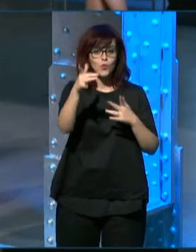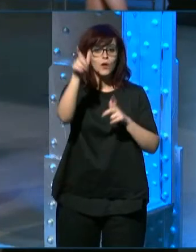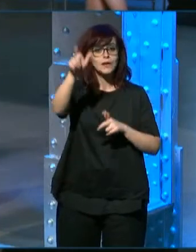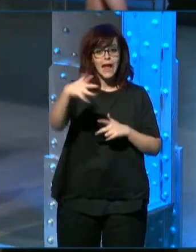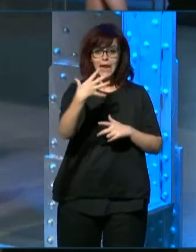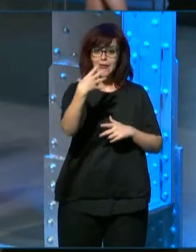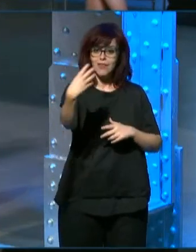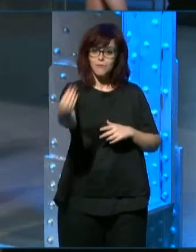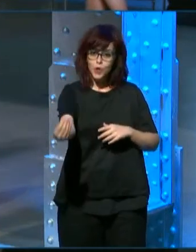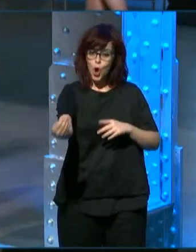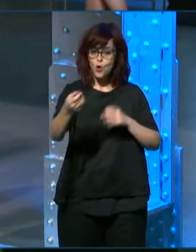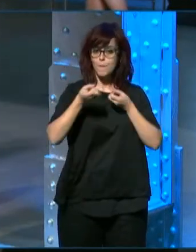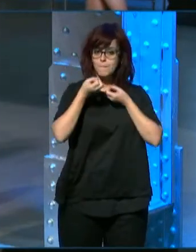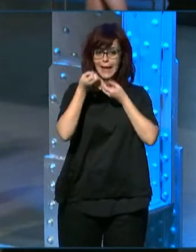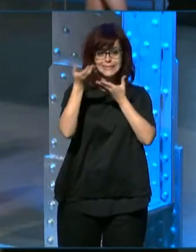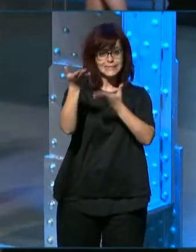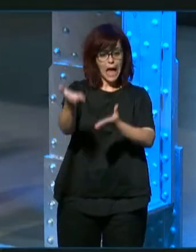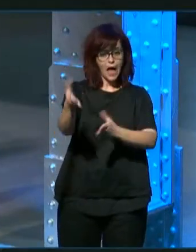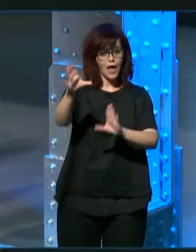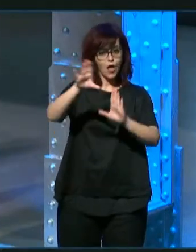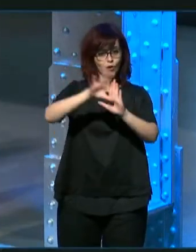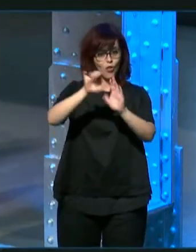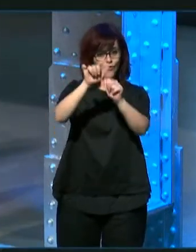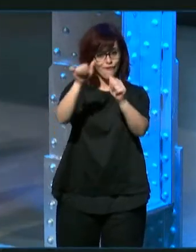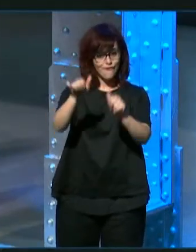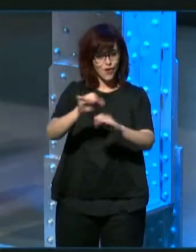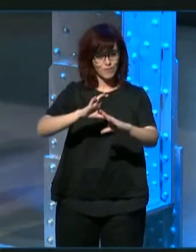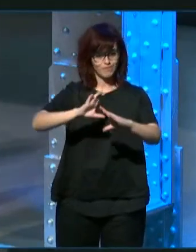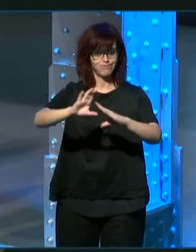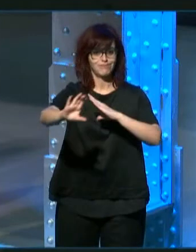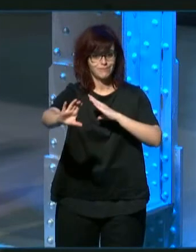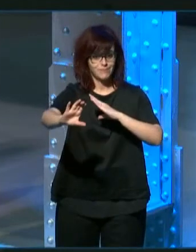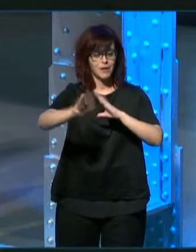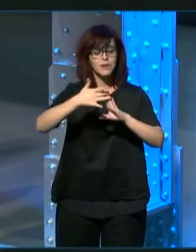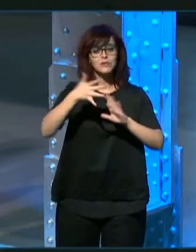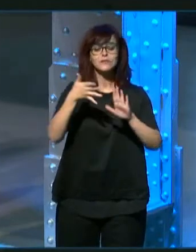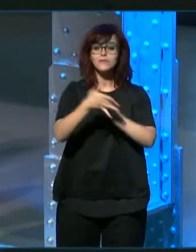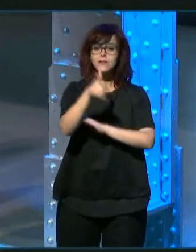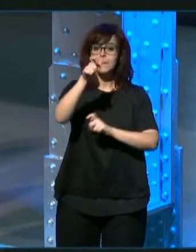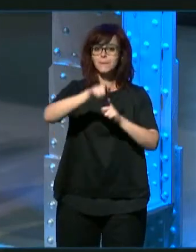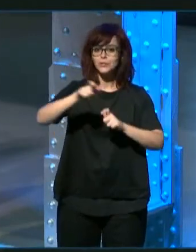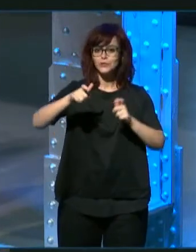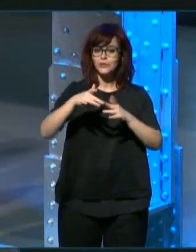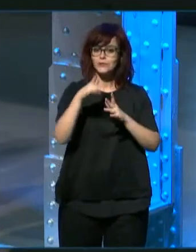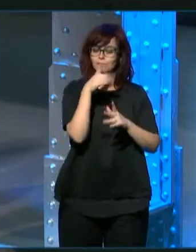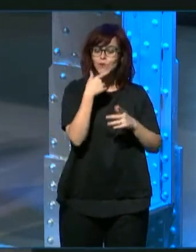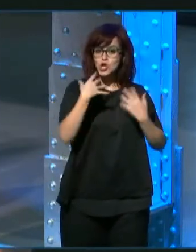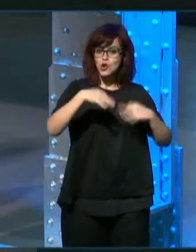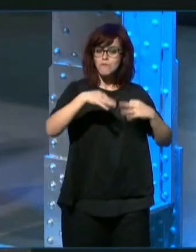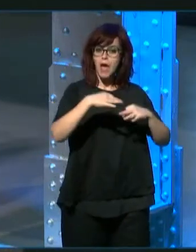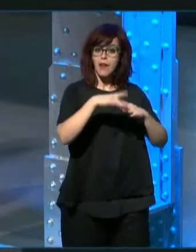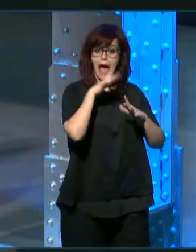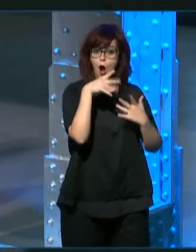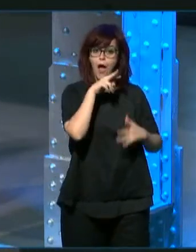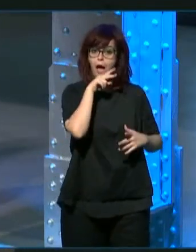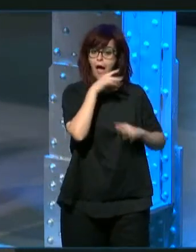un código. Es evidente que son personas que por alguna razón no se encuentran cómodas comunicándose como las personas normales, es decir, como yo estoy haciendo